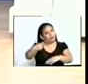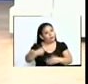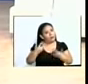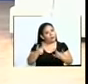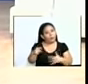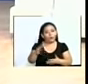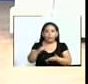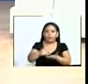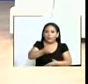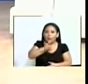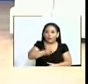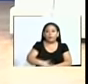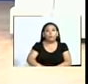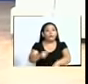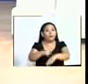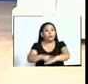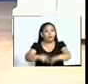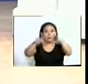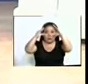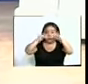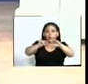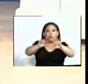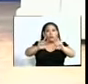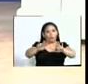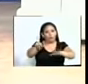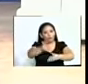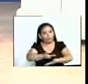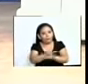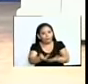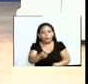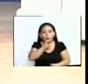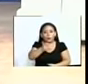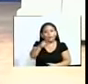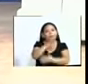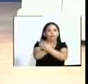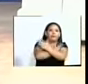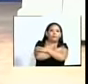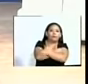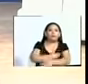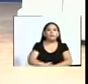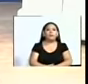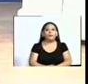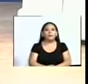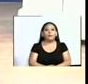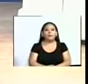más información. 8 de la noche para informarlos a todos ustedes. Que descansen.